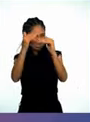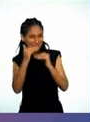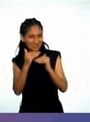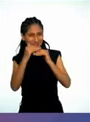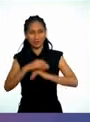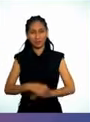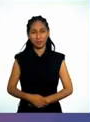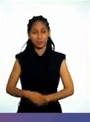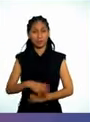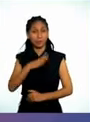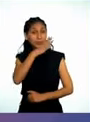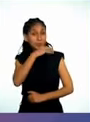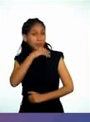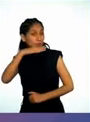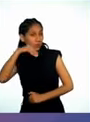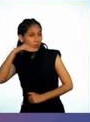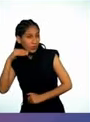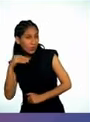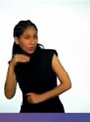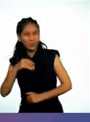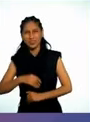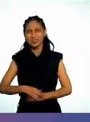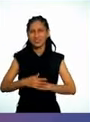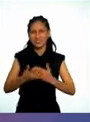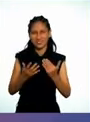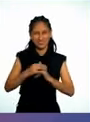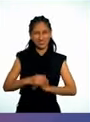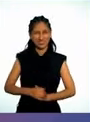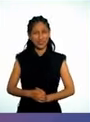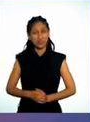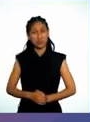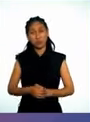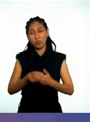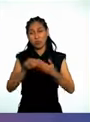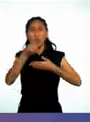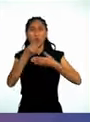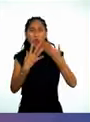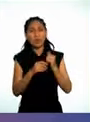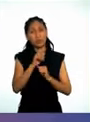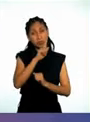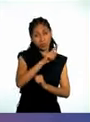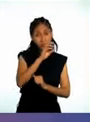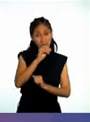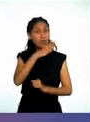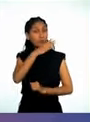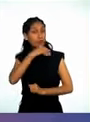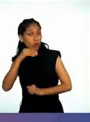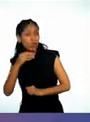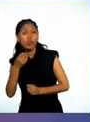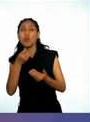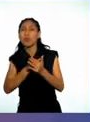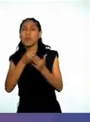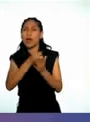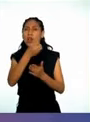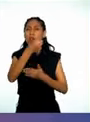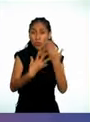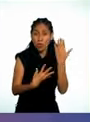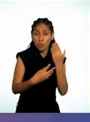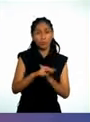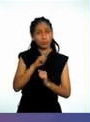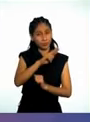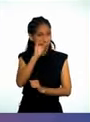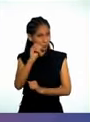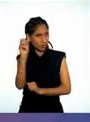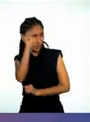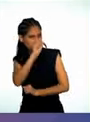son light tébar scholtz o clifford train y soul es excelente telephone